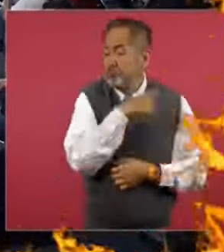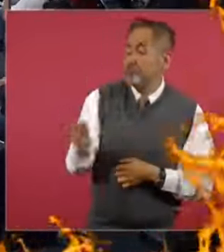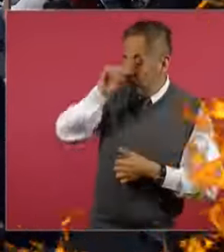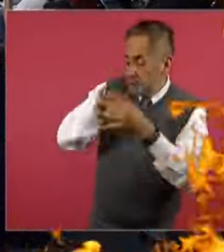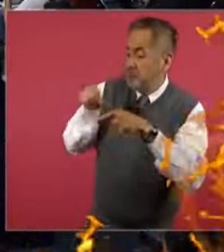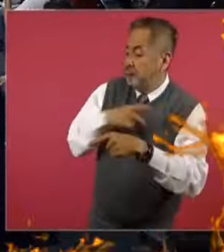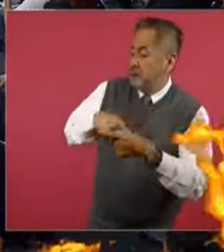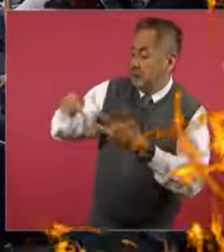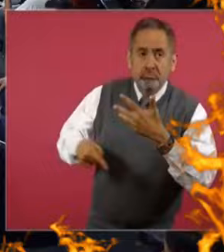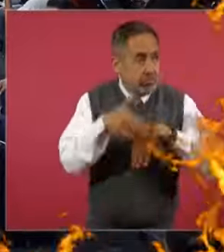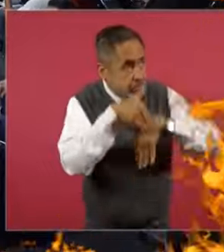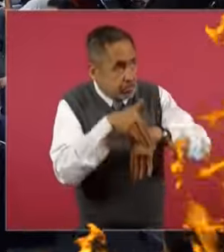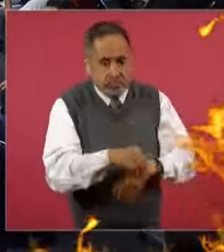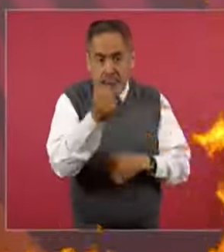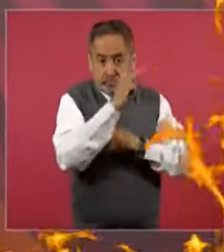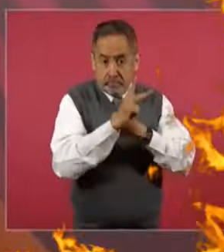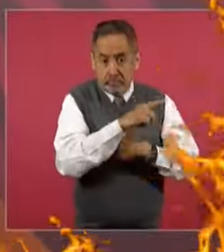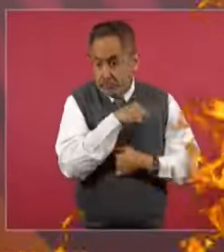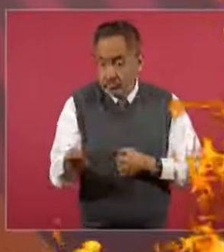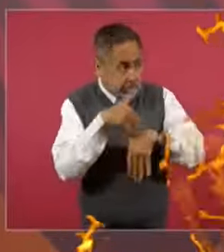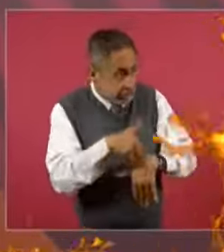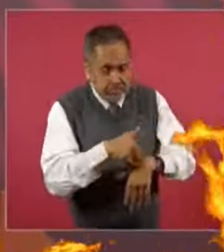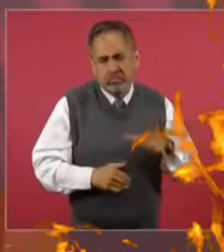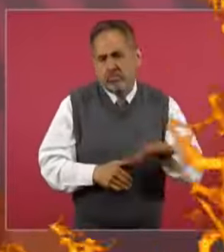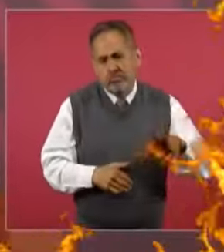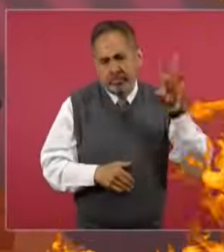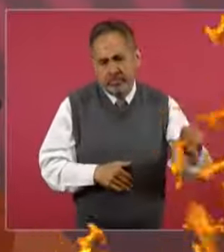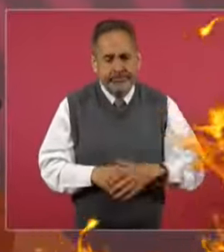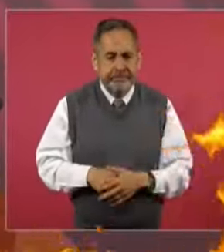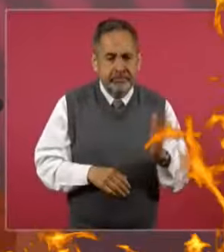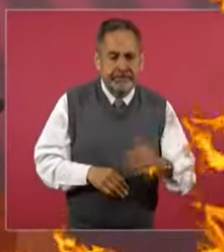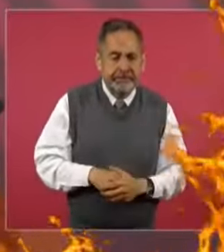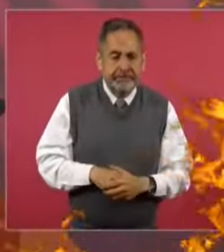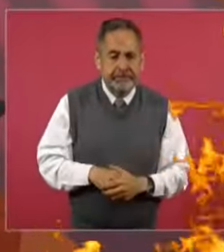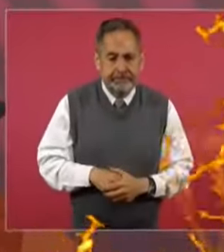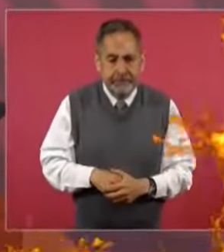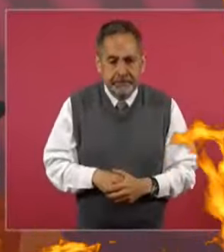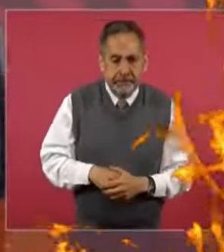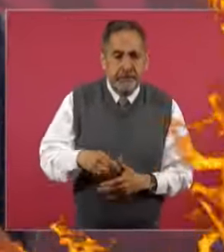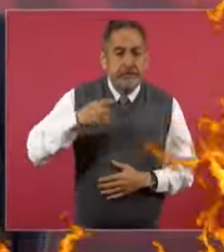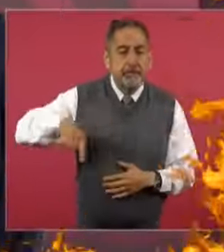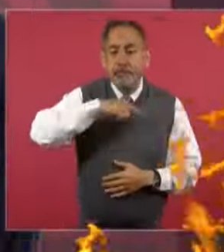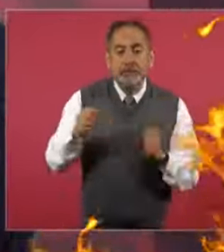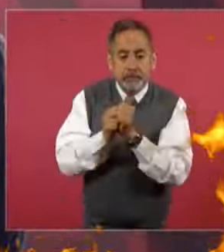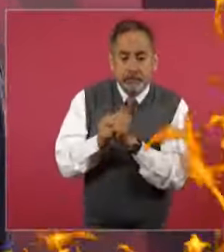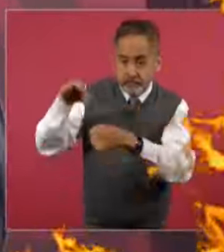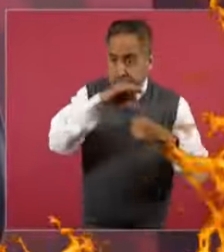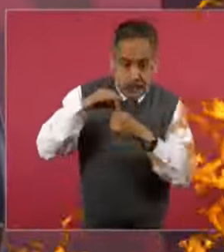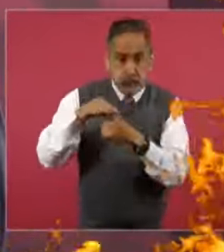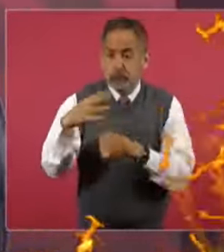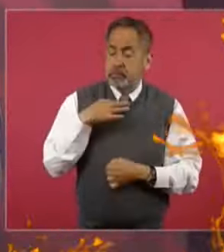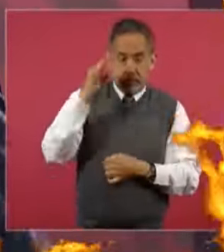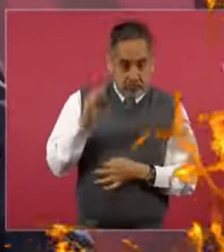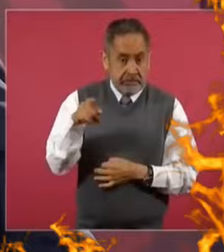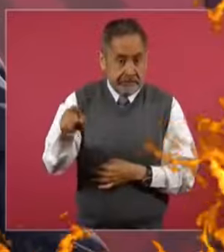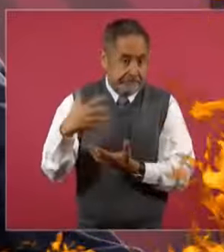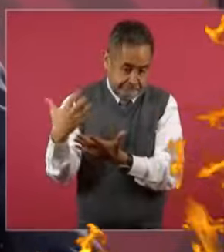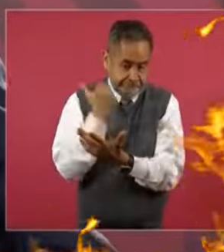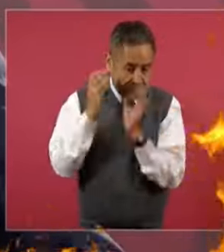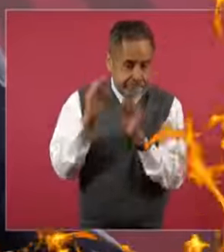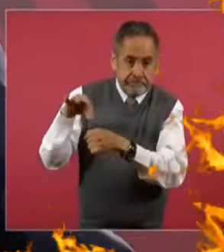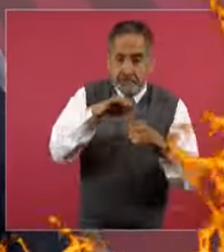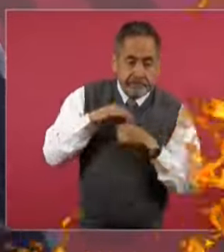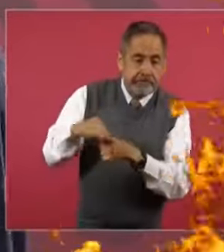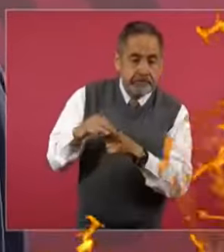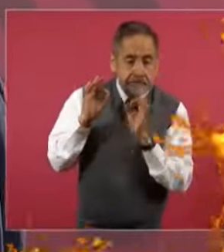recomendaciones del extranjero. Y además, como íbamos a gobernar con legitimidad, después de ganar